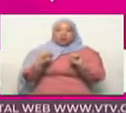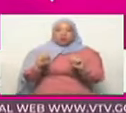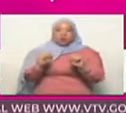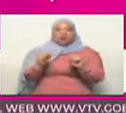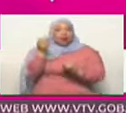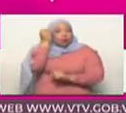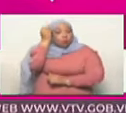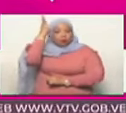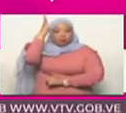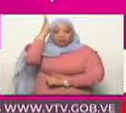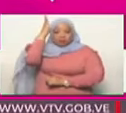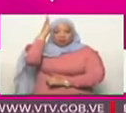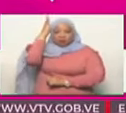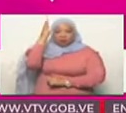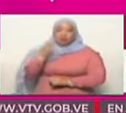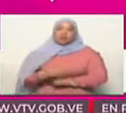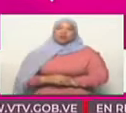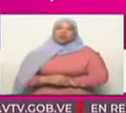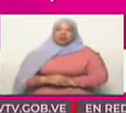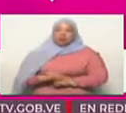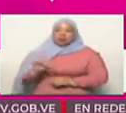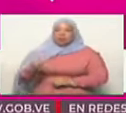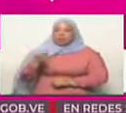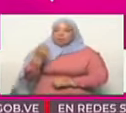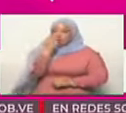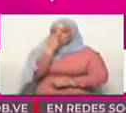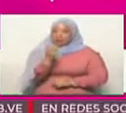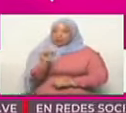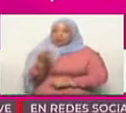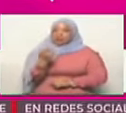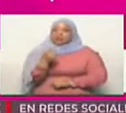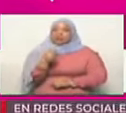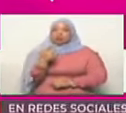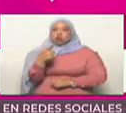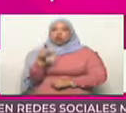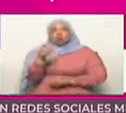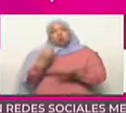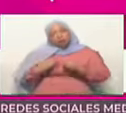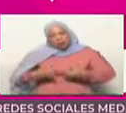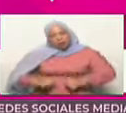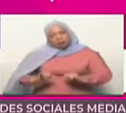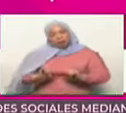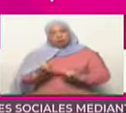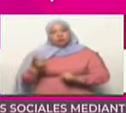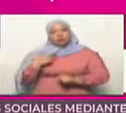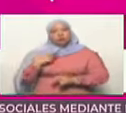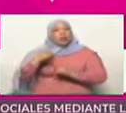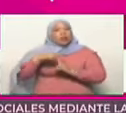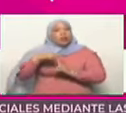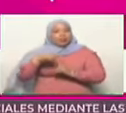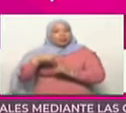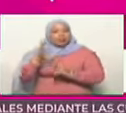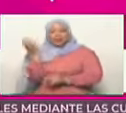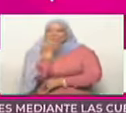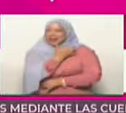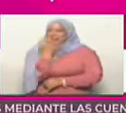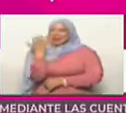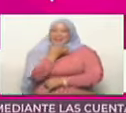conocimiento. Recuerdo la primera vez que los visité. Y que ¿tú eres más oriental también, Alberto? No, yo soy gocho. ¿Tú eres gocho? Yo soy